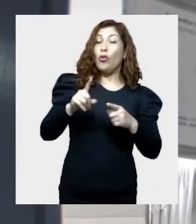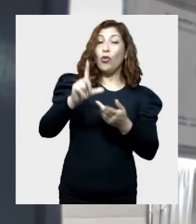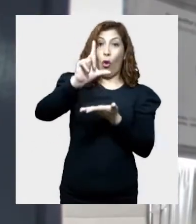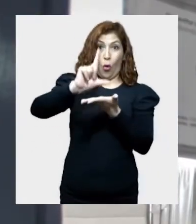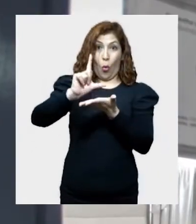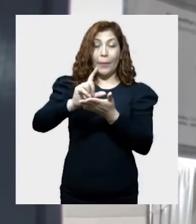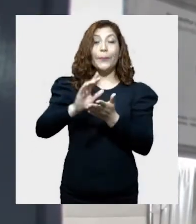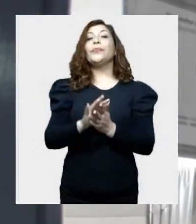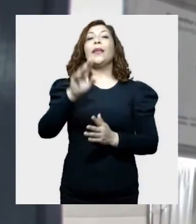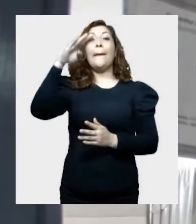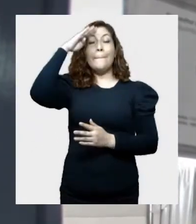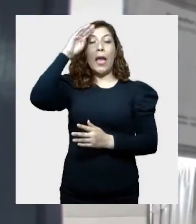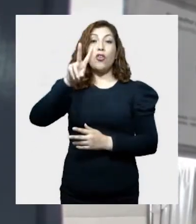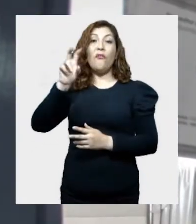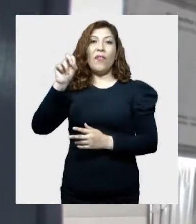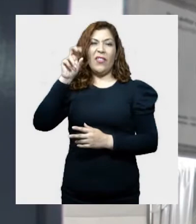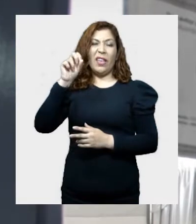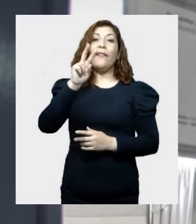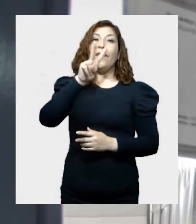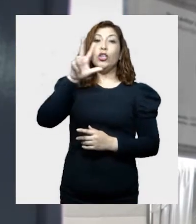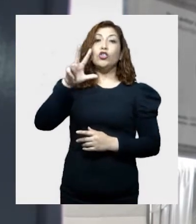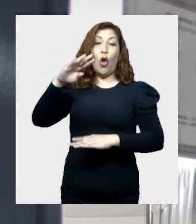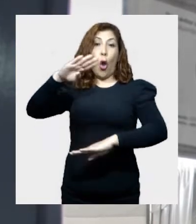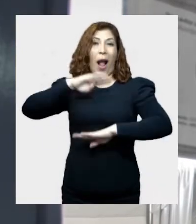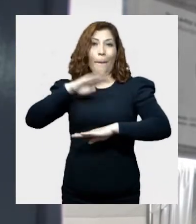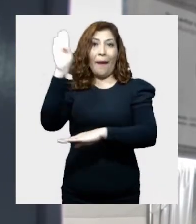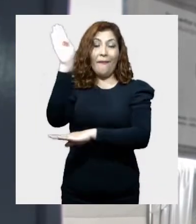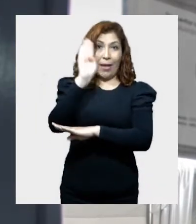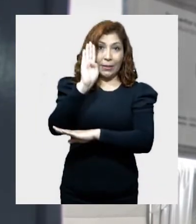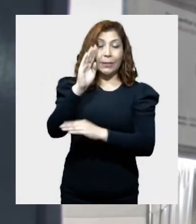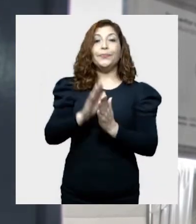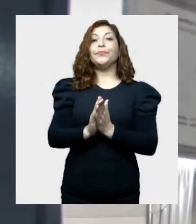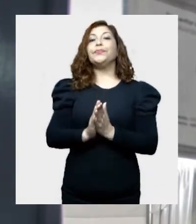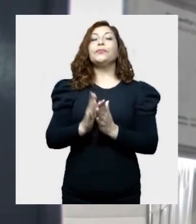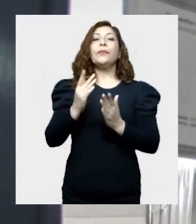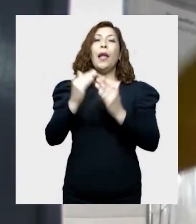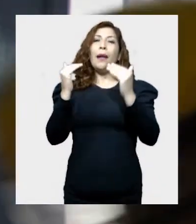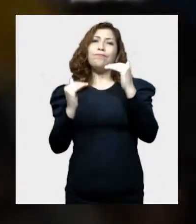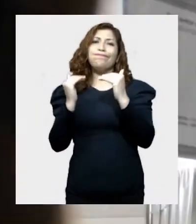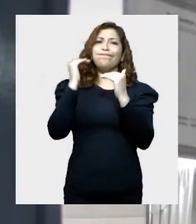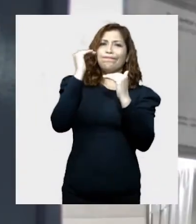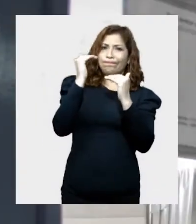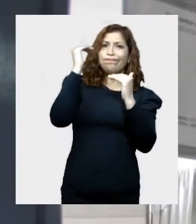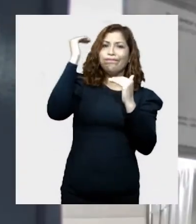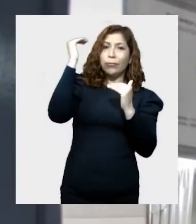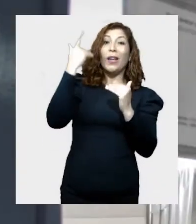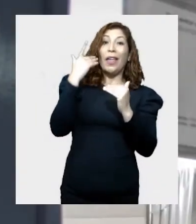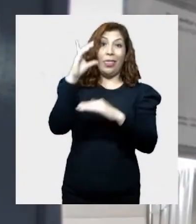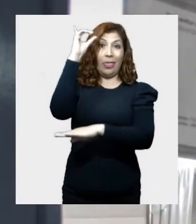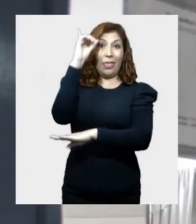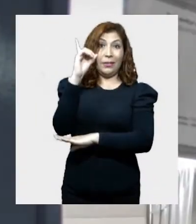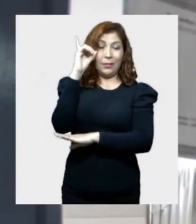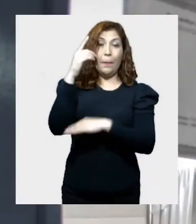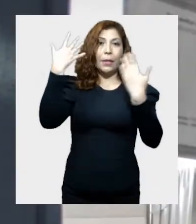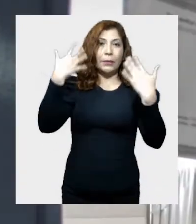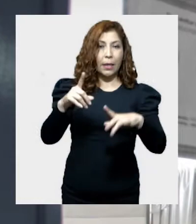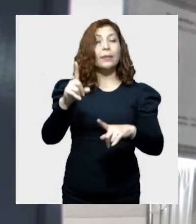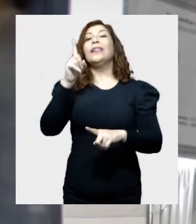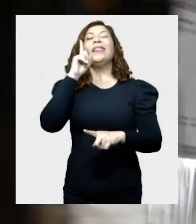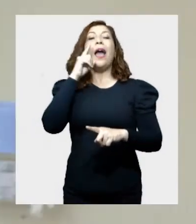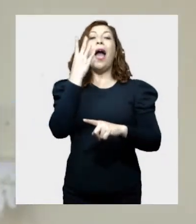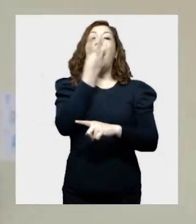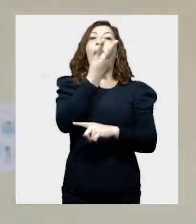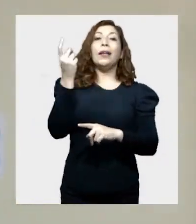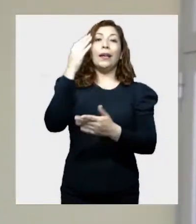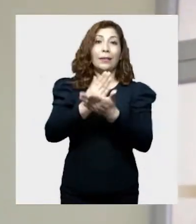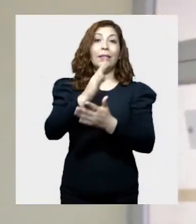del 2020 habilitamos 28 camas básicas, medias, con un aumento progresivo que, en diciembre, alcanzó las